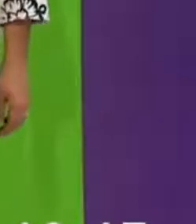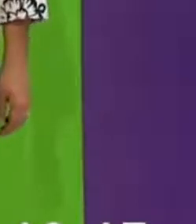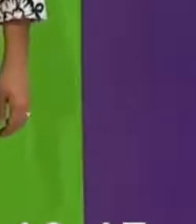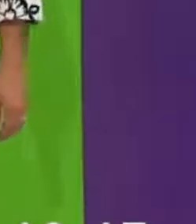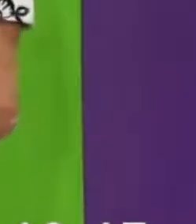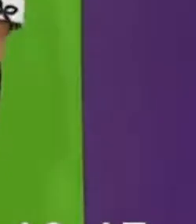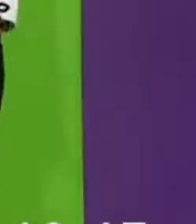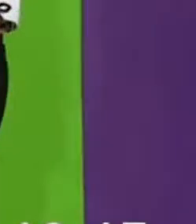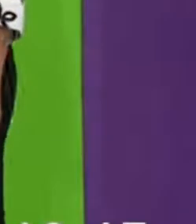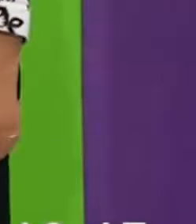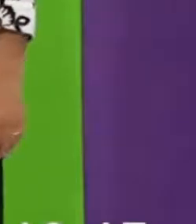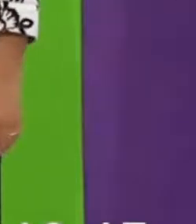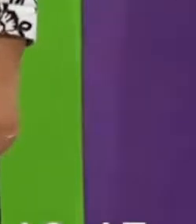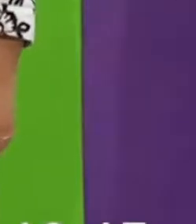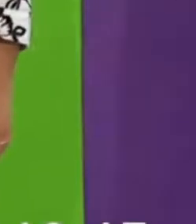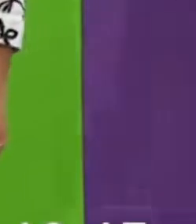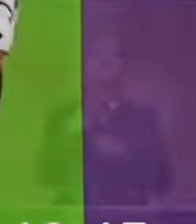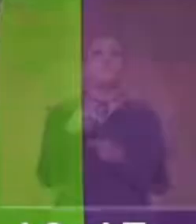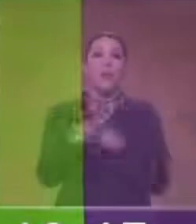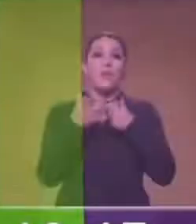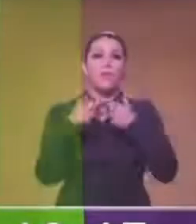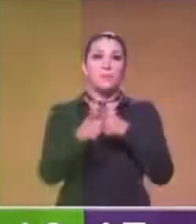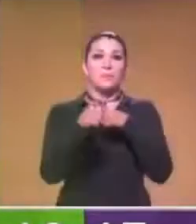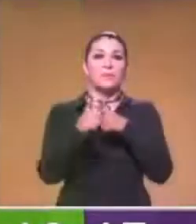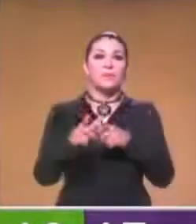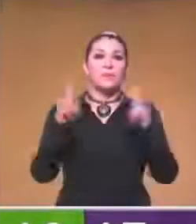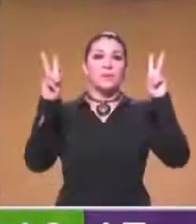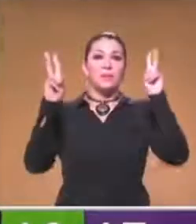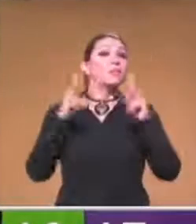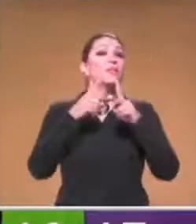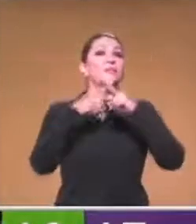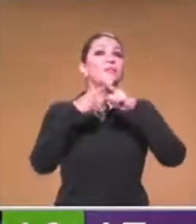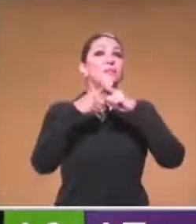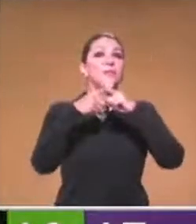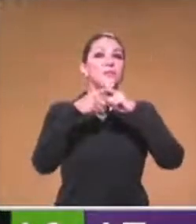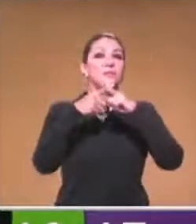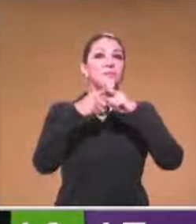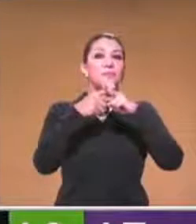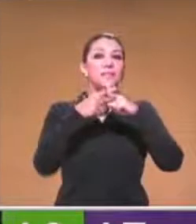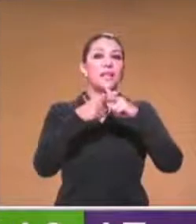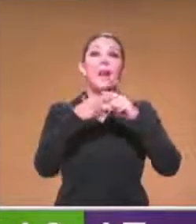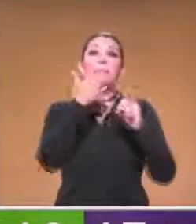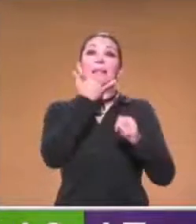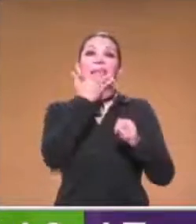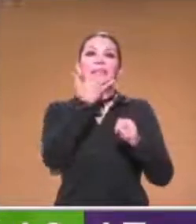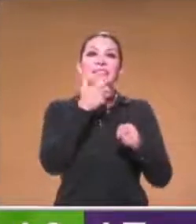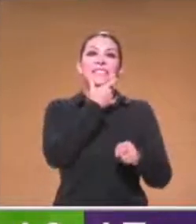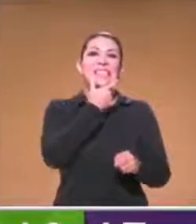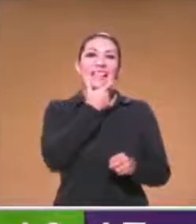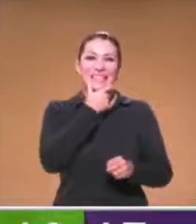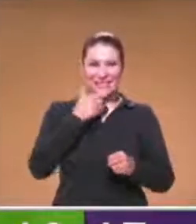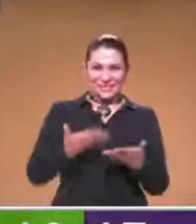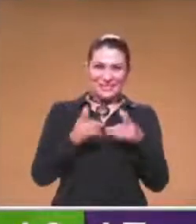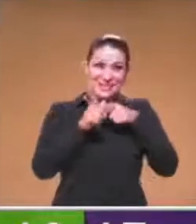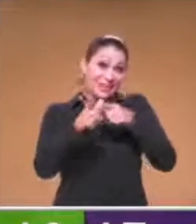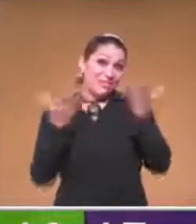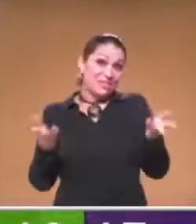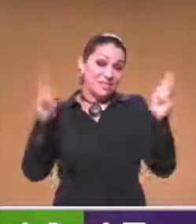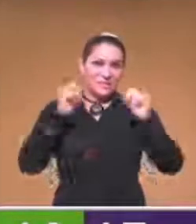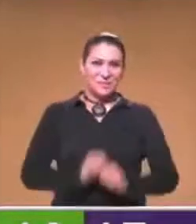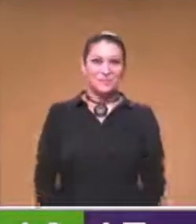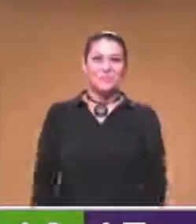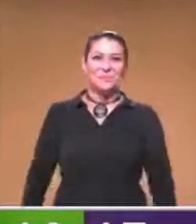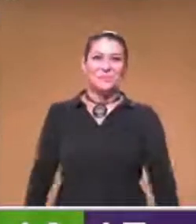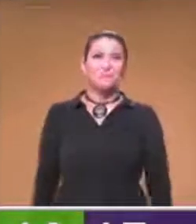Muy bien, vamos a continuar, pero ahora con la asignatura de English as a Second Language. Vamos a la asignatura de inglés, segunda